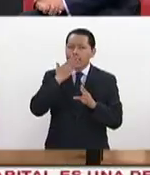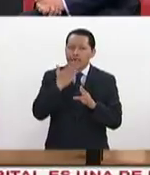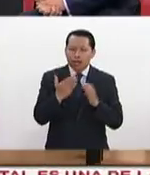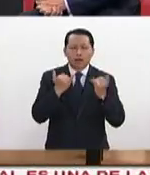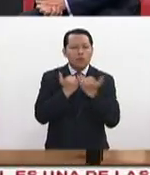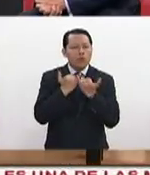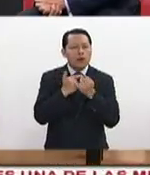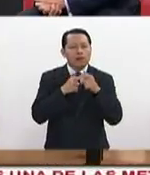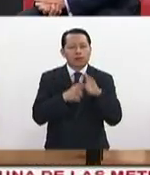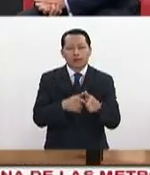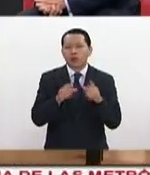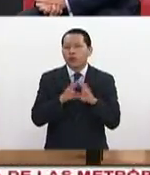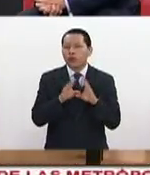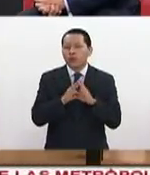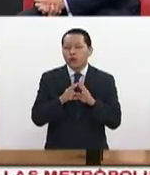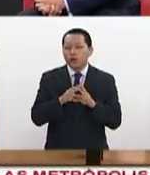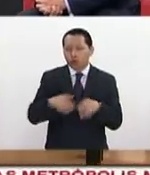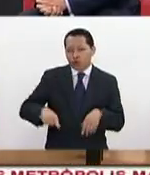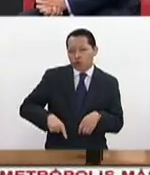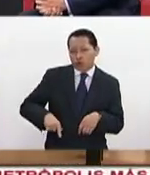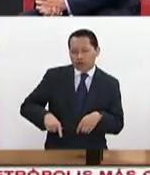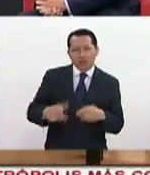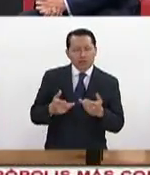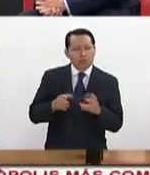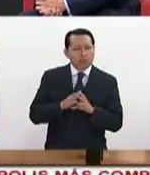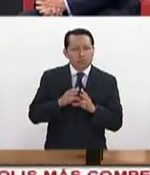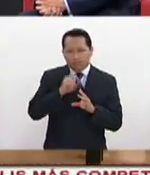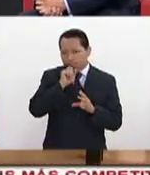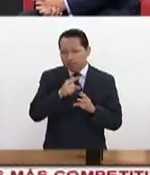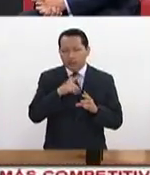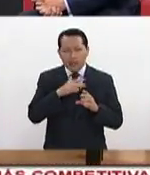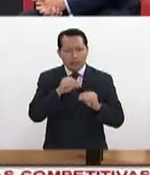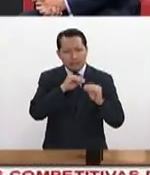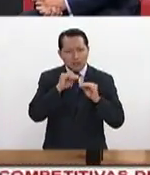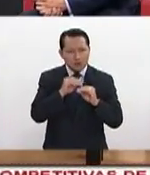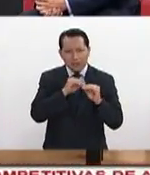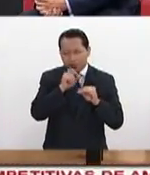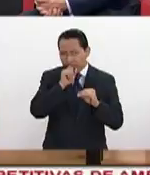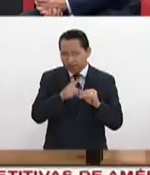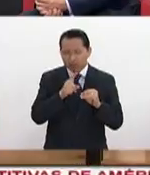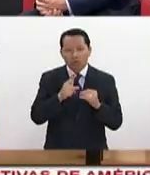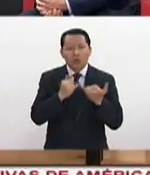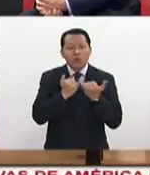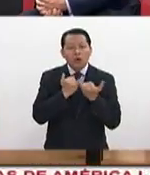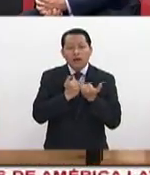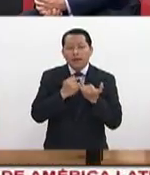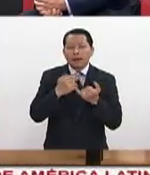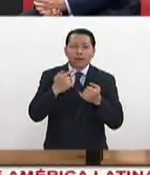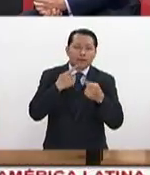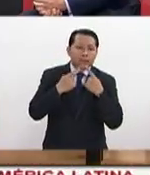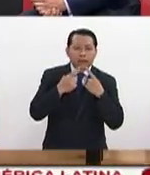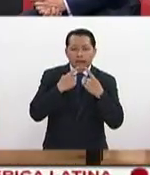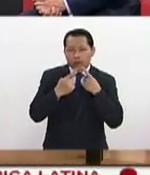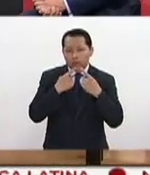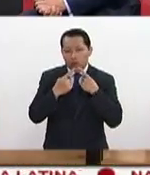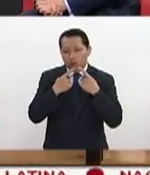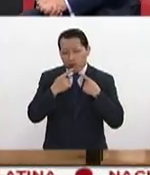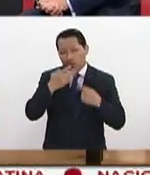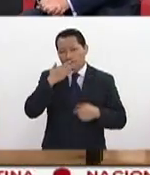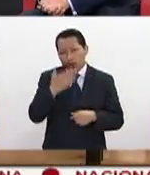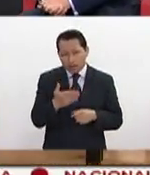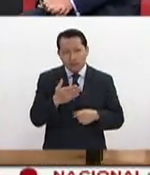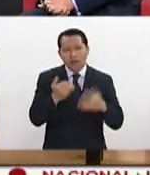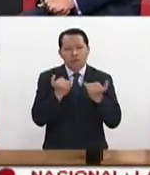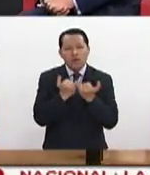se ha mantenido el gobierno se puso en las negociaciones, optó por el diálogo, que es algo